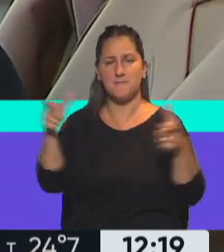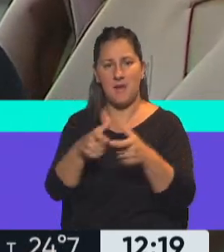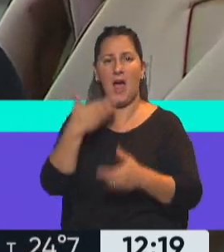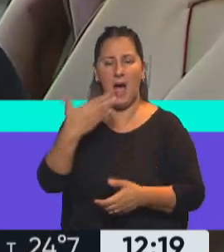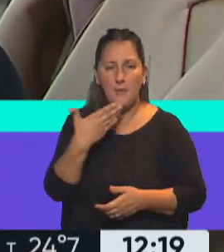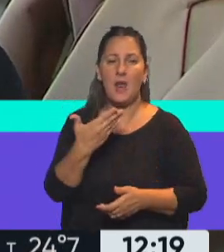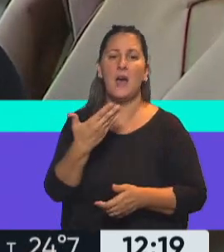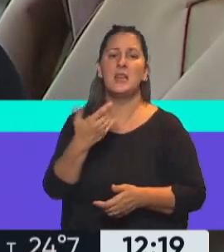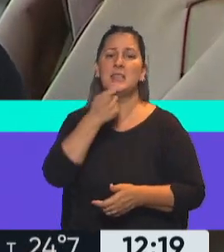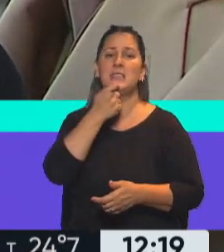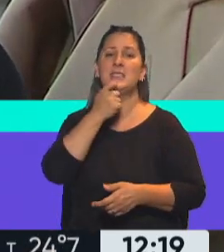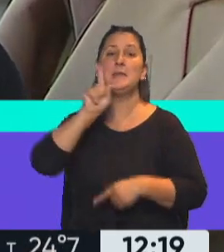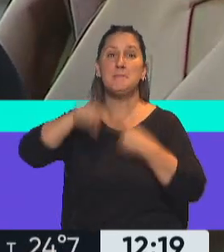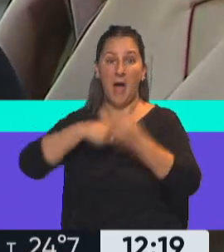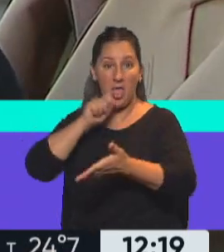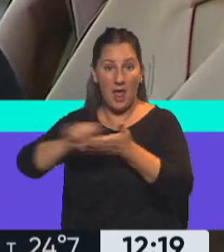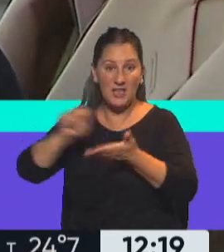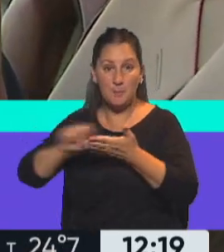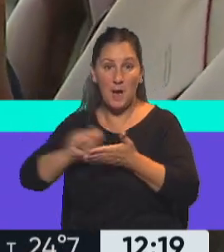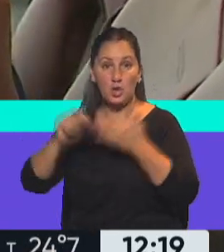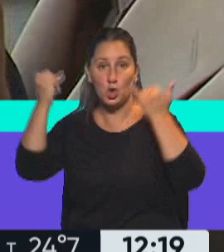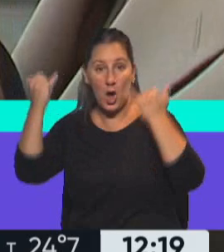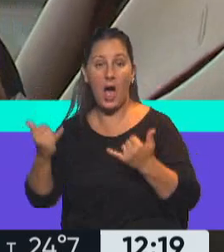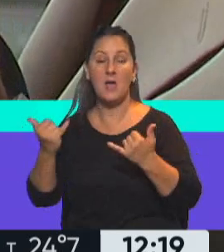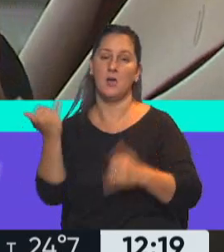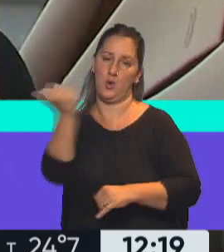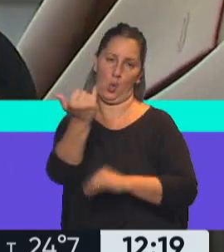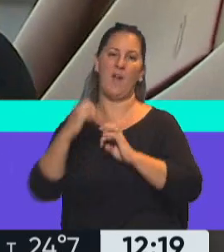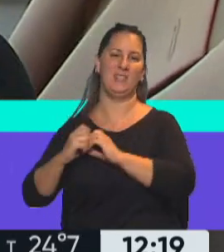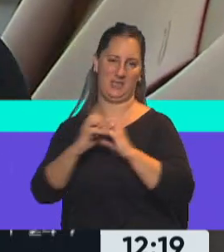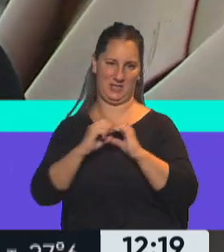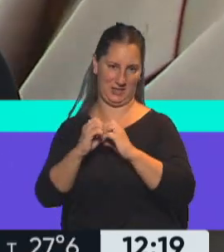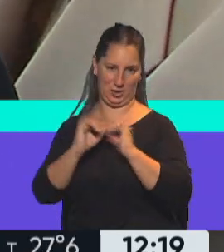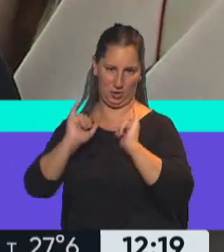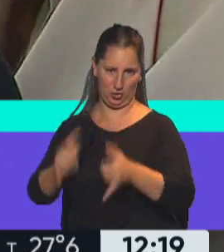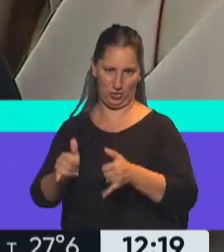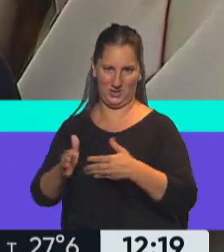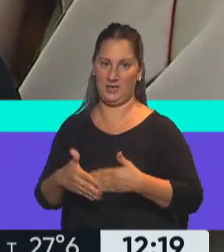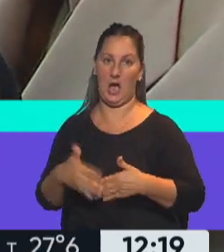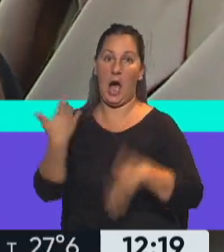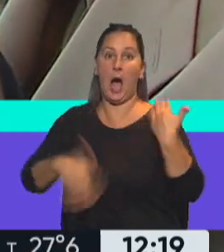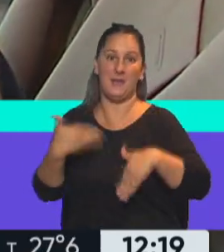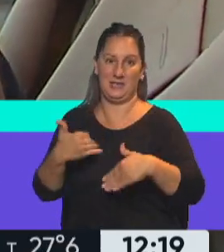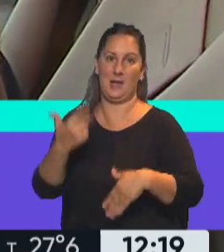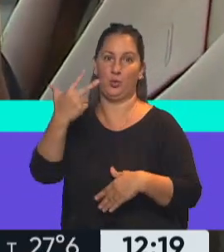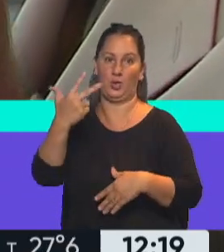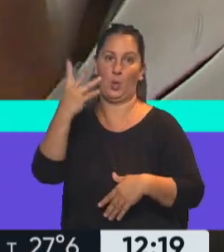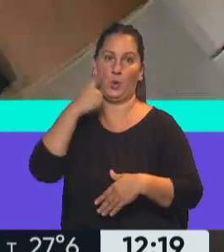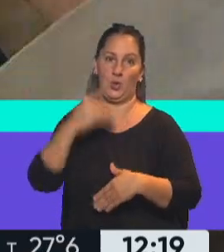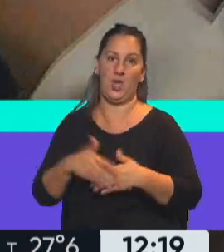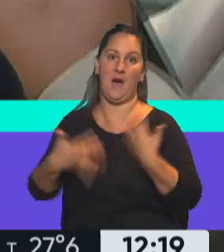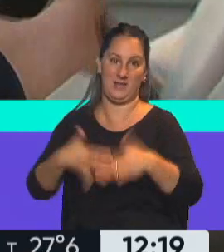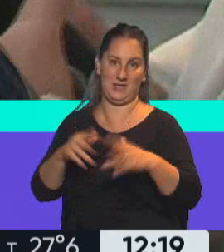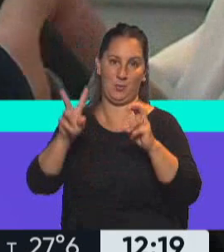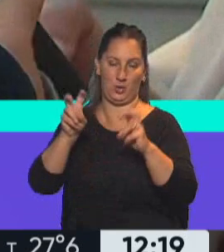si tenemos despacho para mañana, lo estaríamos tratando el jueves, y adelantaríamos prácticamente 3 o 4 días el tema del tratamiento. Senador, ¿se va a